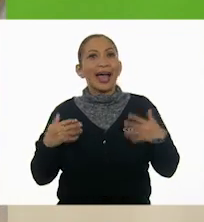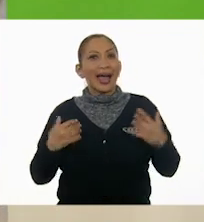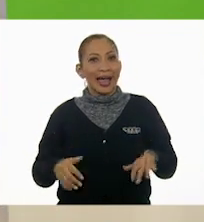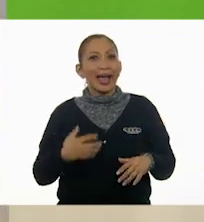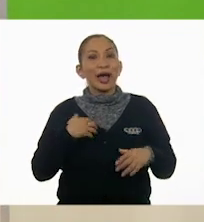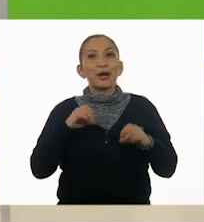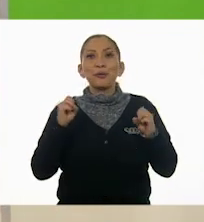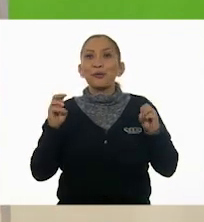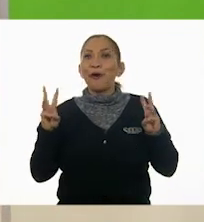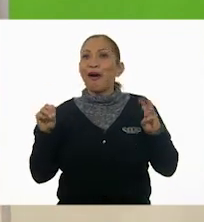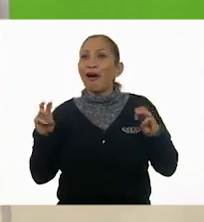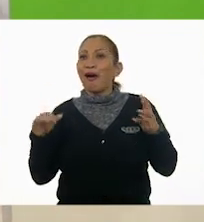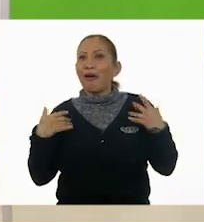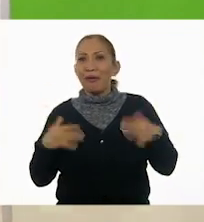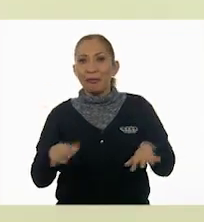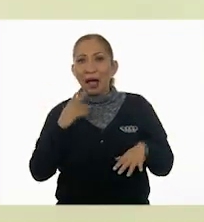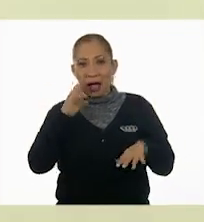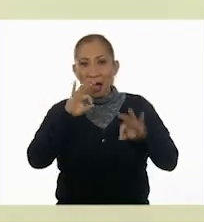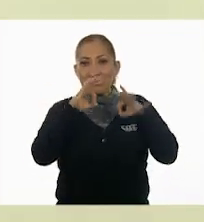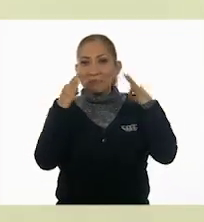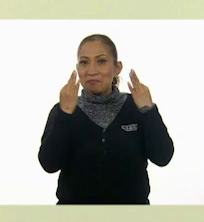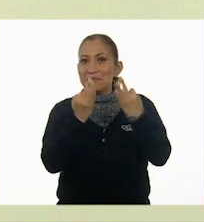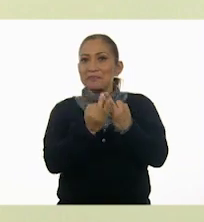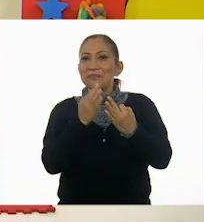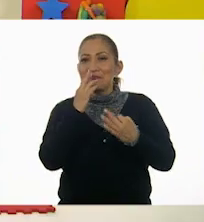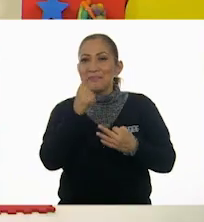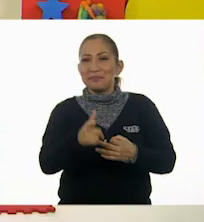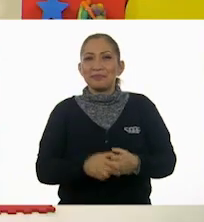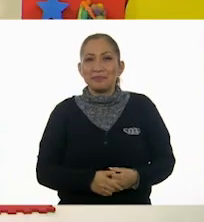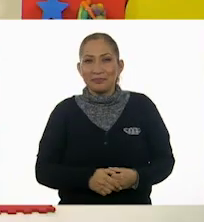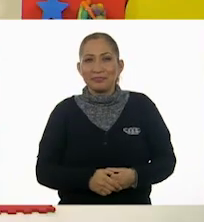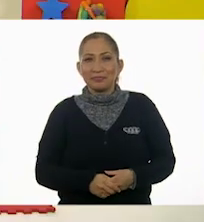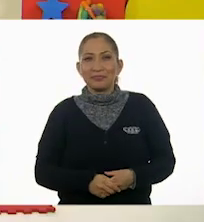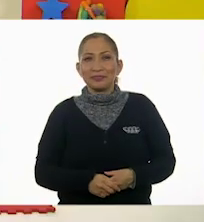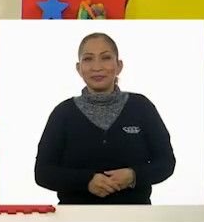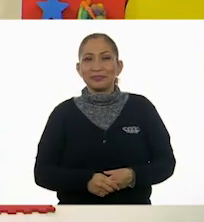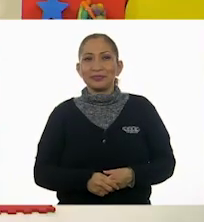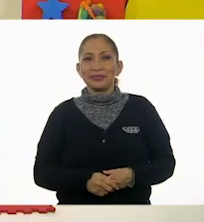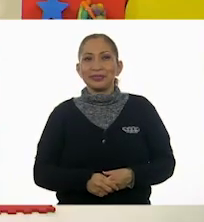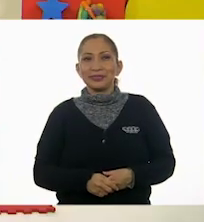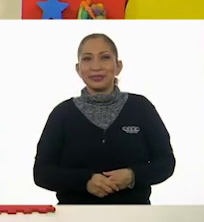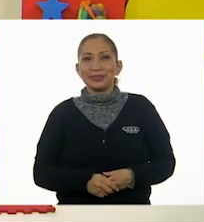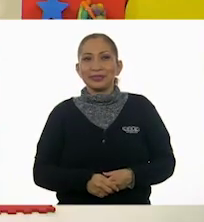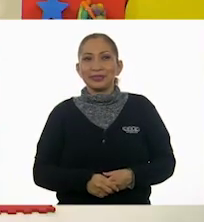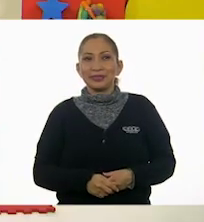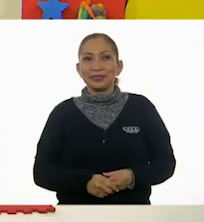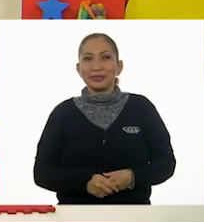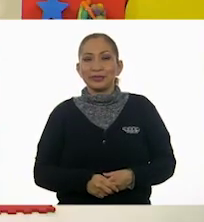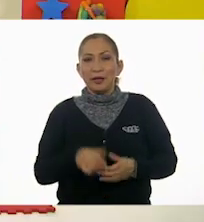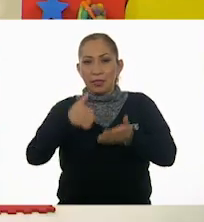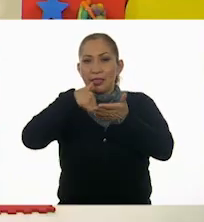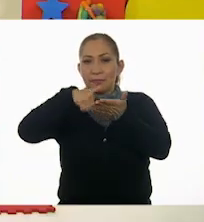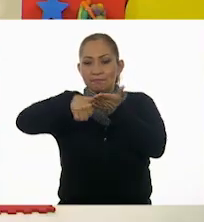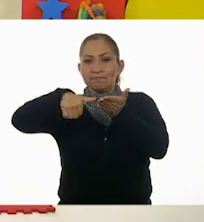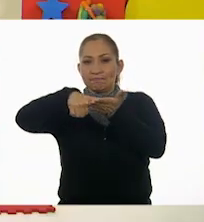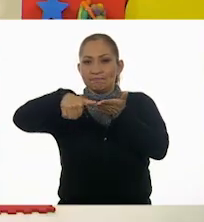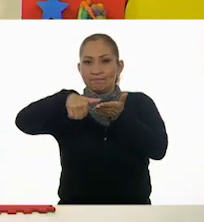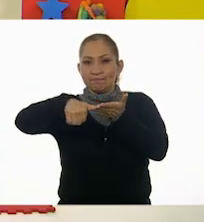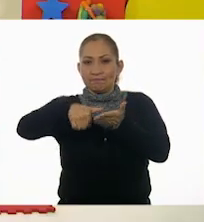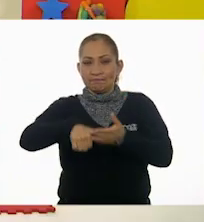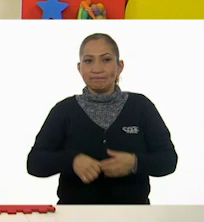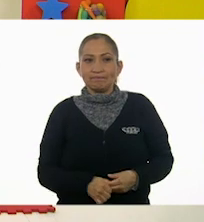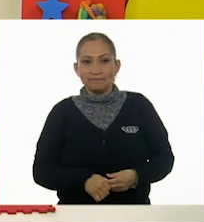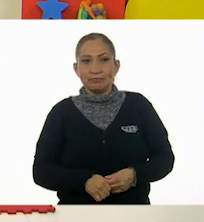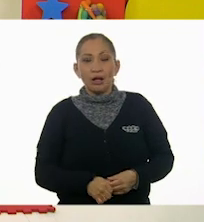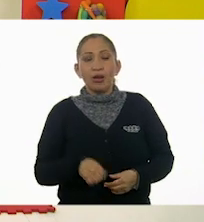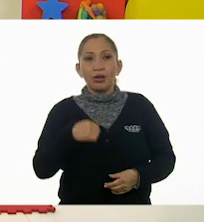Gracias. ¡Oh! ¡Ah, sí! ¡Wow! Ya va tomando forma. Mira. ¿De este necesitas? Sí. Aquí, ¿no? Aquí. A ver,